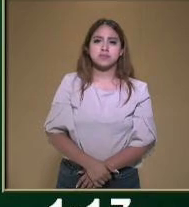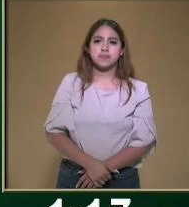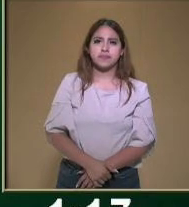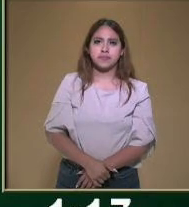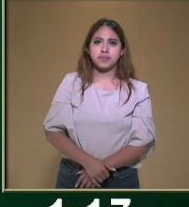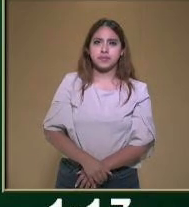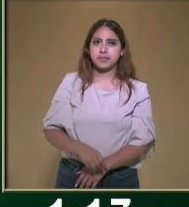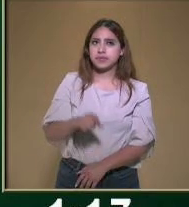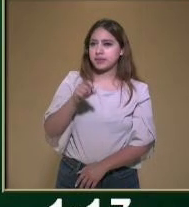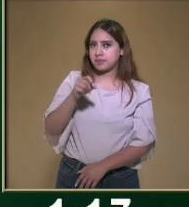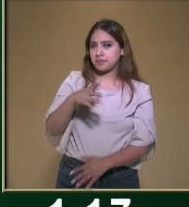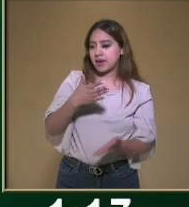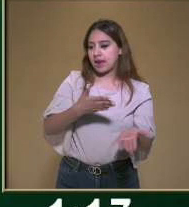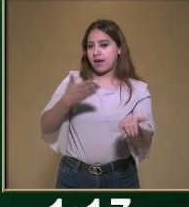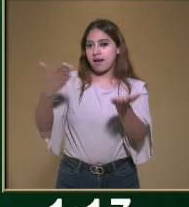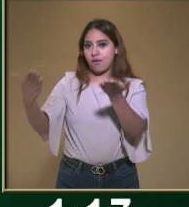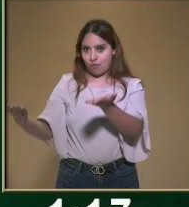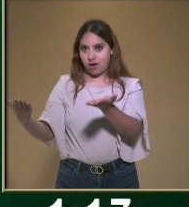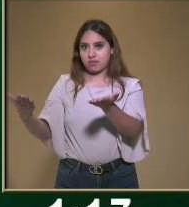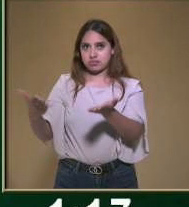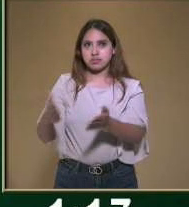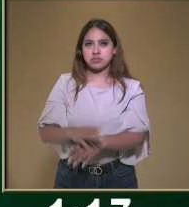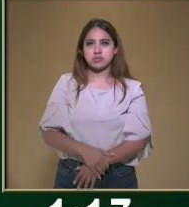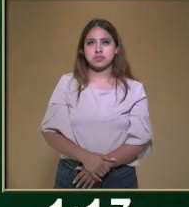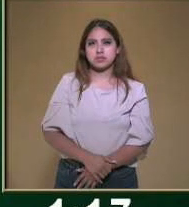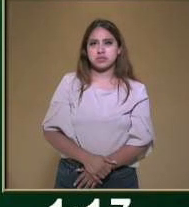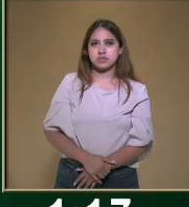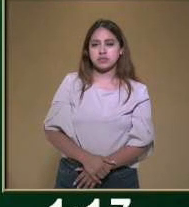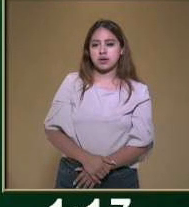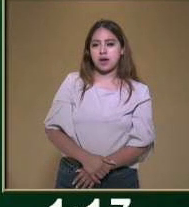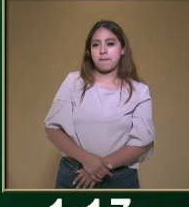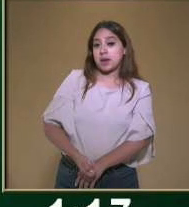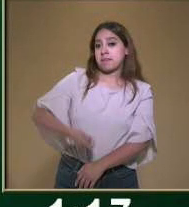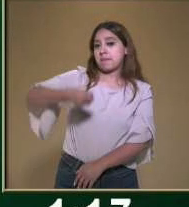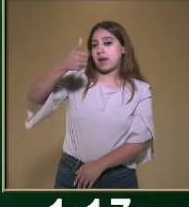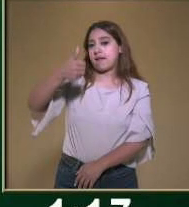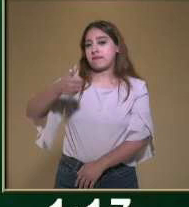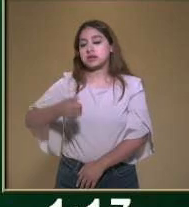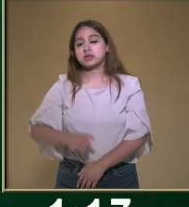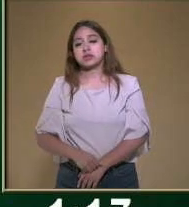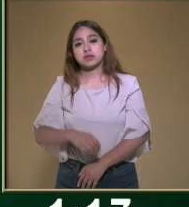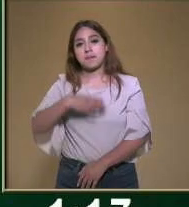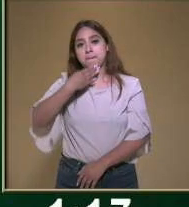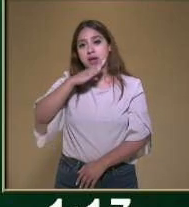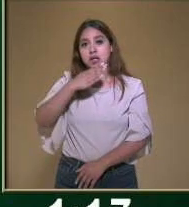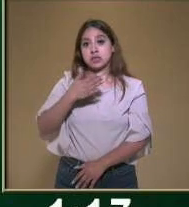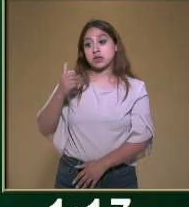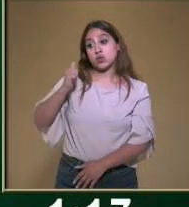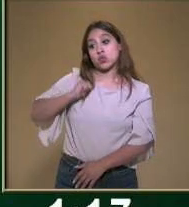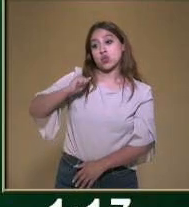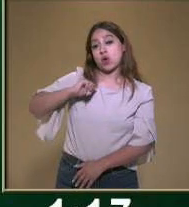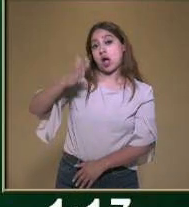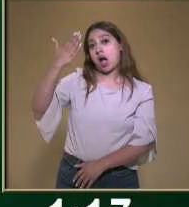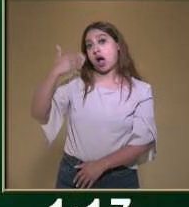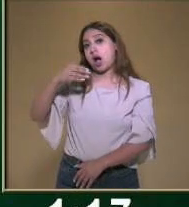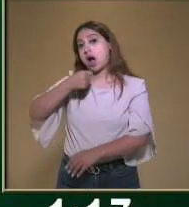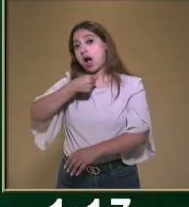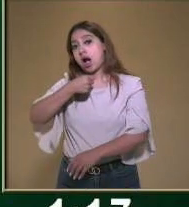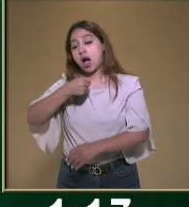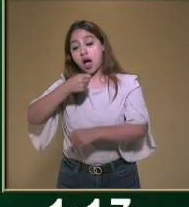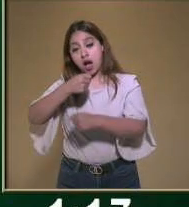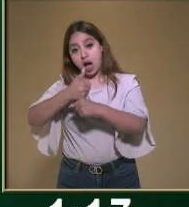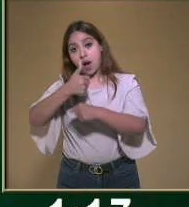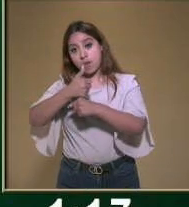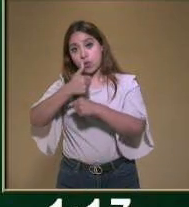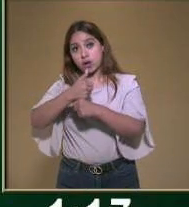actual. Bueno, el origen del maíz. Dicen los abuelos que el origen del maíz es la planta que se